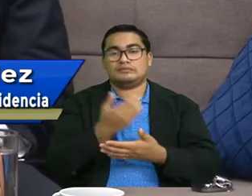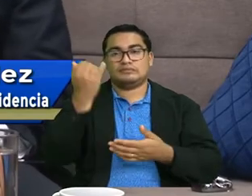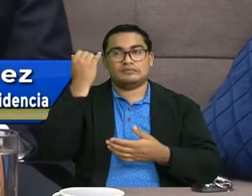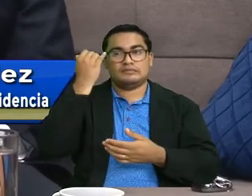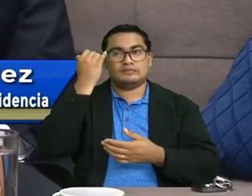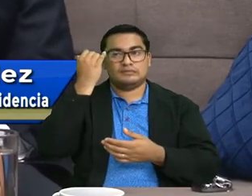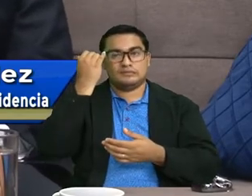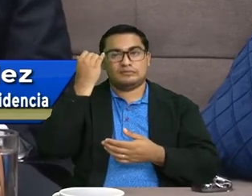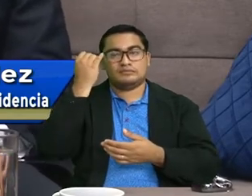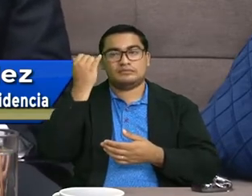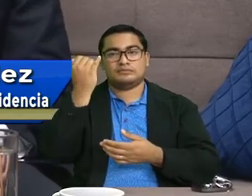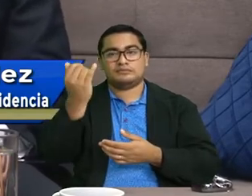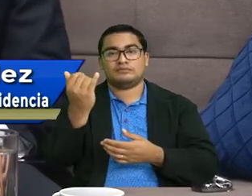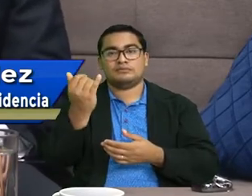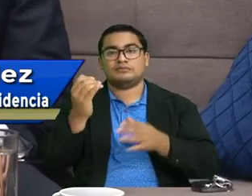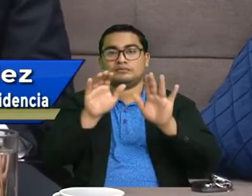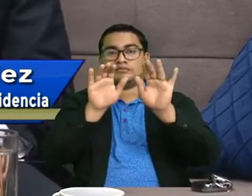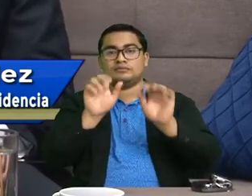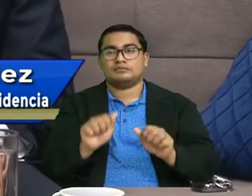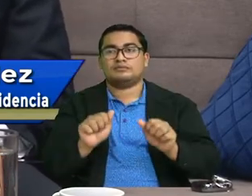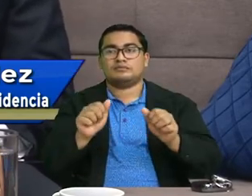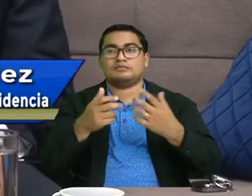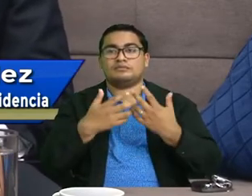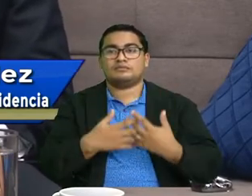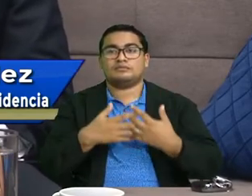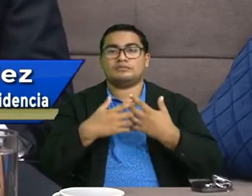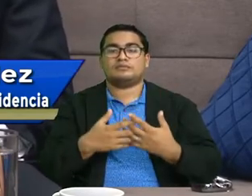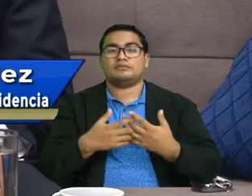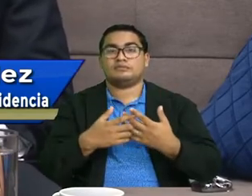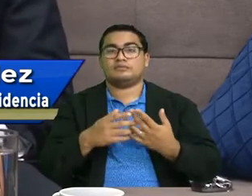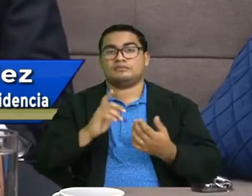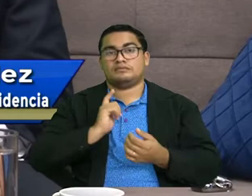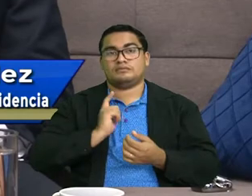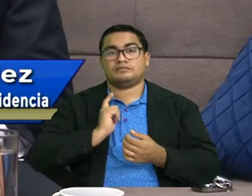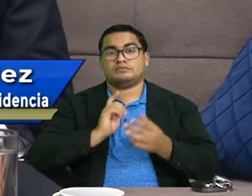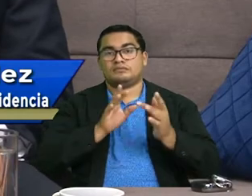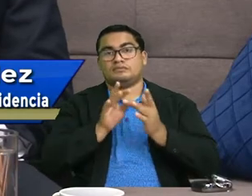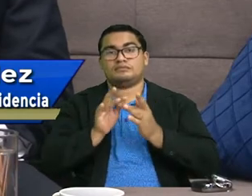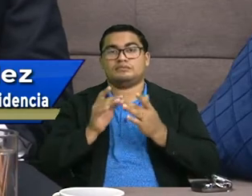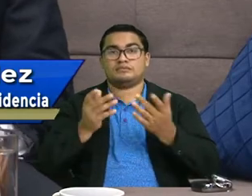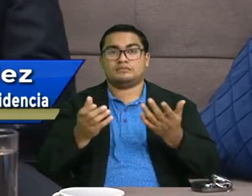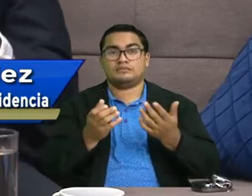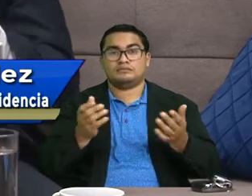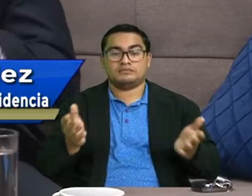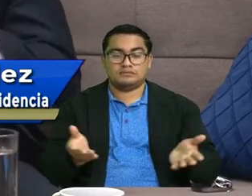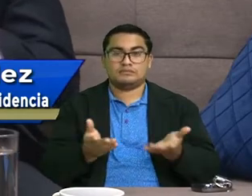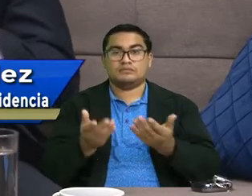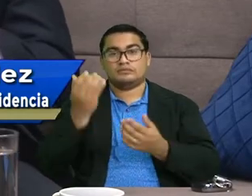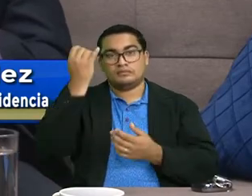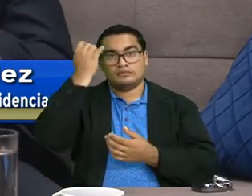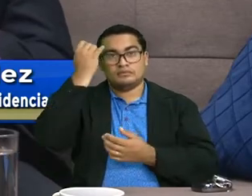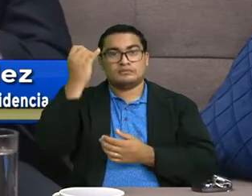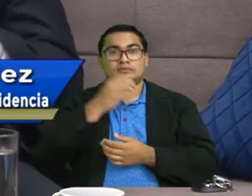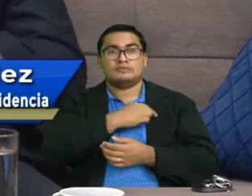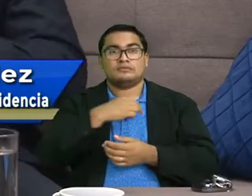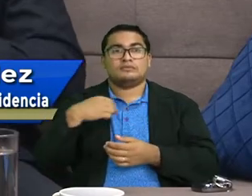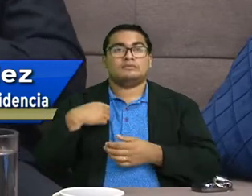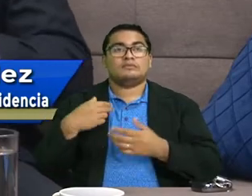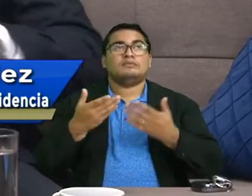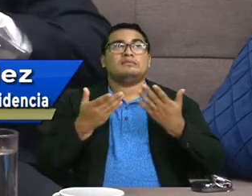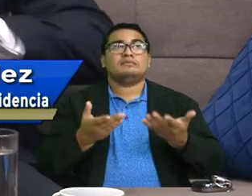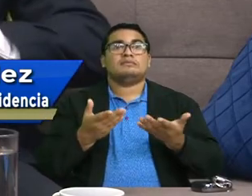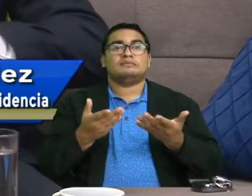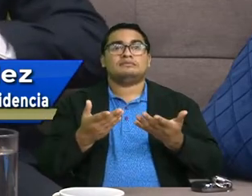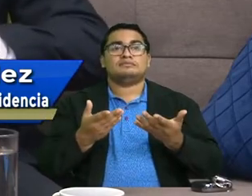que estarían vinculándose ya con una empresa que tiene un potencial que quisiera desarrollar. Entonces, lo que estaremos desarrollando aquí